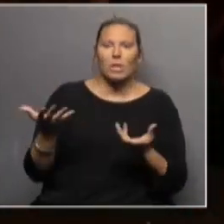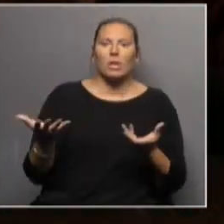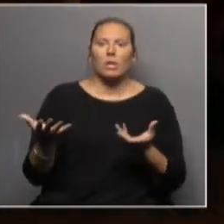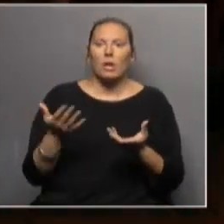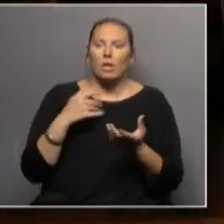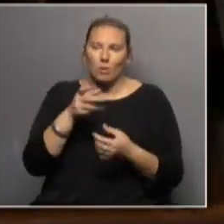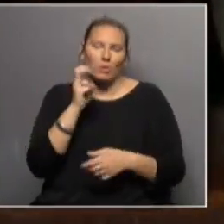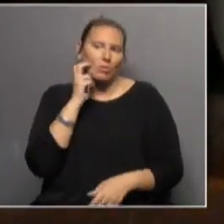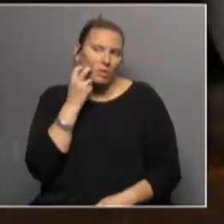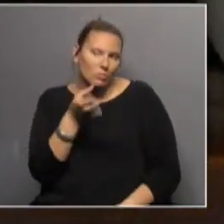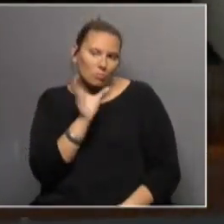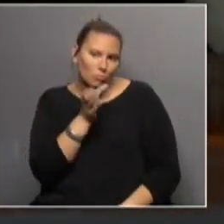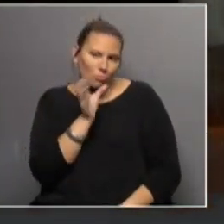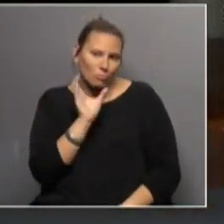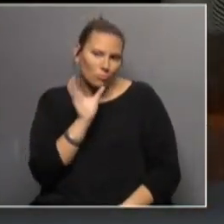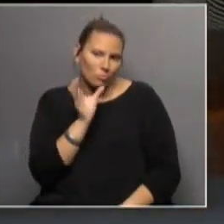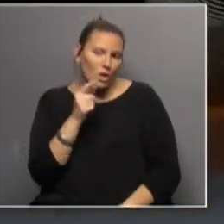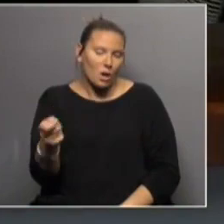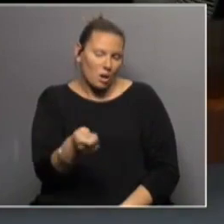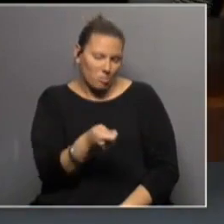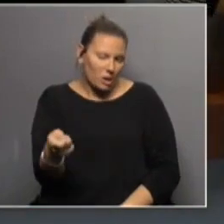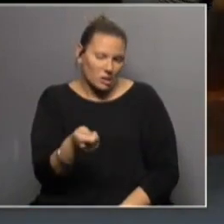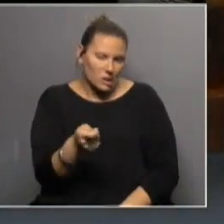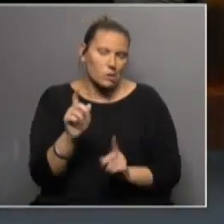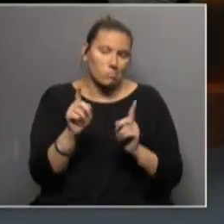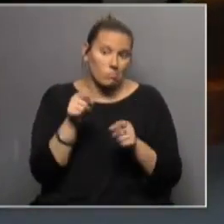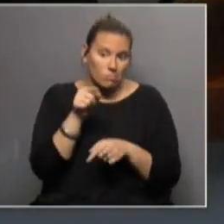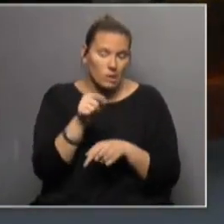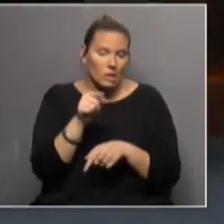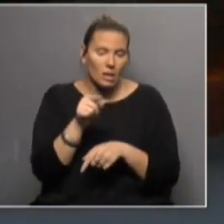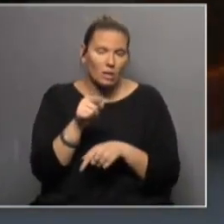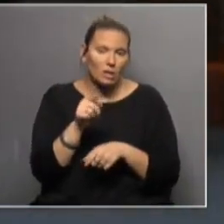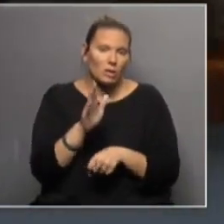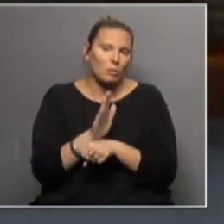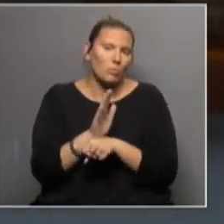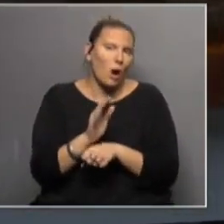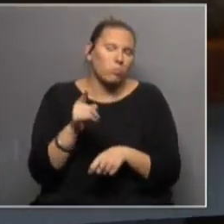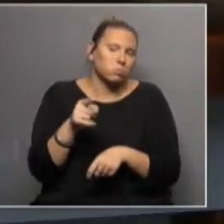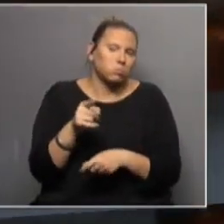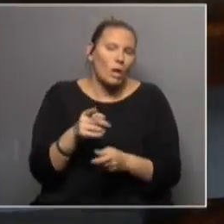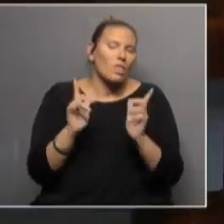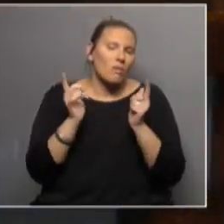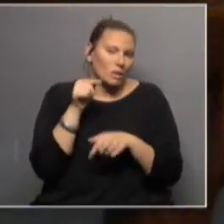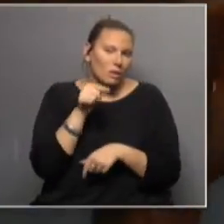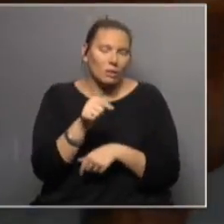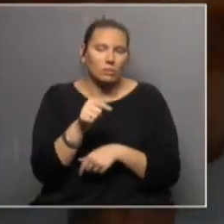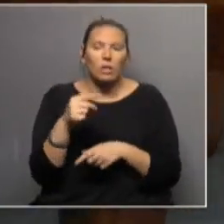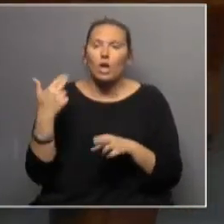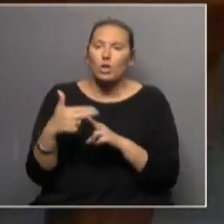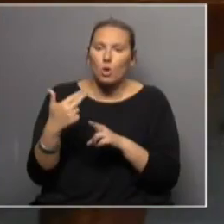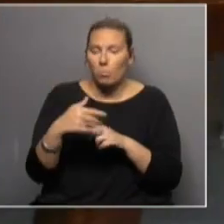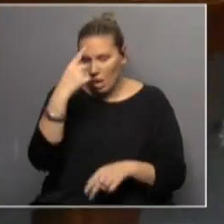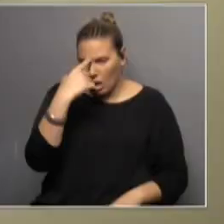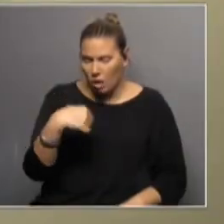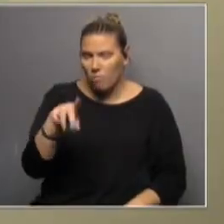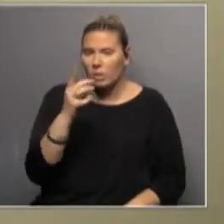tomando un vinito, y los convencemos en el parrillero. Exactamente, ahí pasa todo lo que es didáctico, es ahí. Y lo del nombre Elefante Blanco